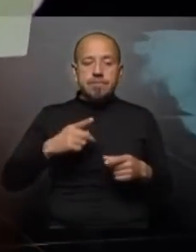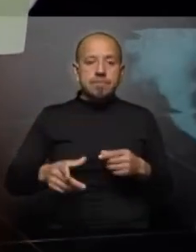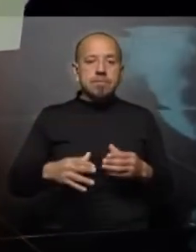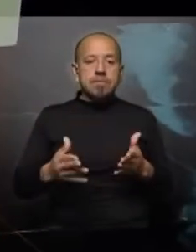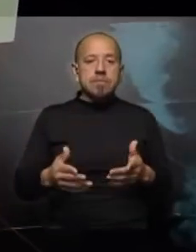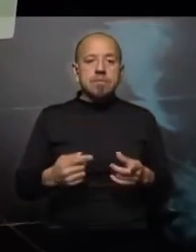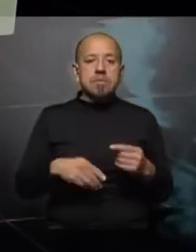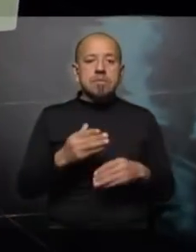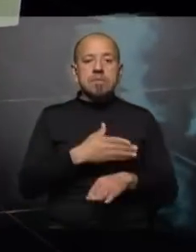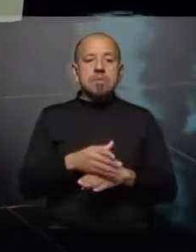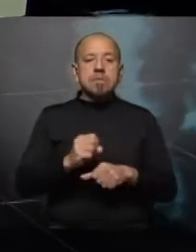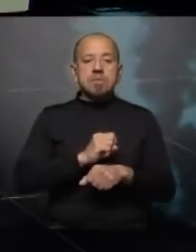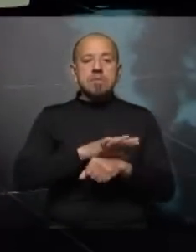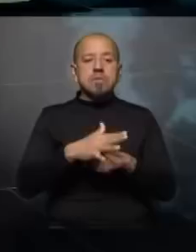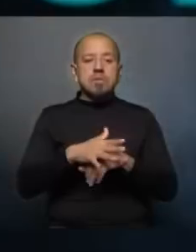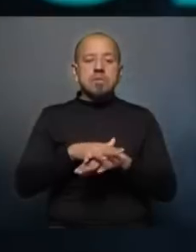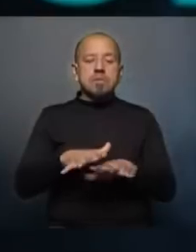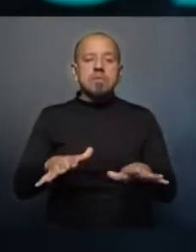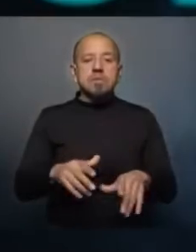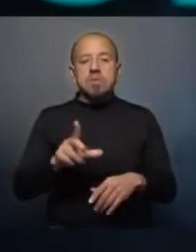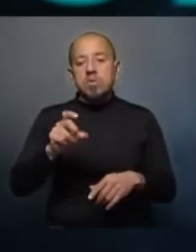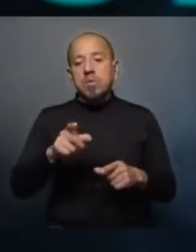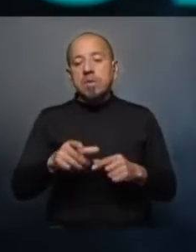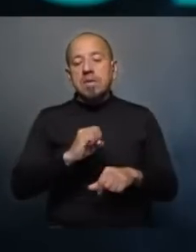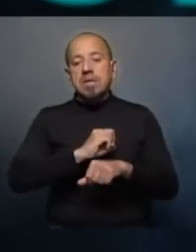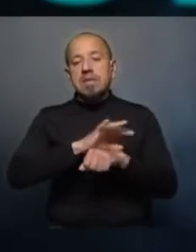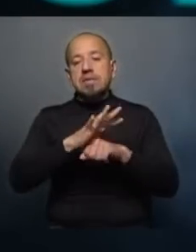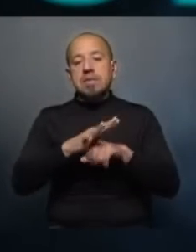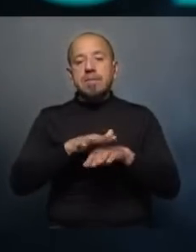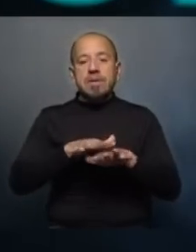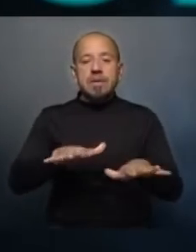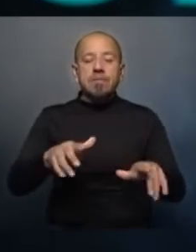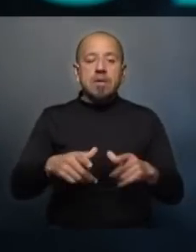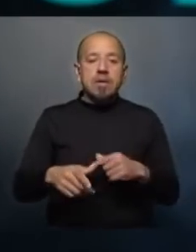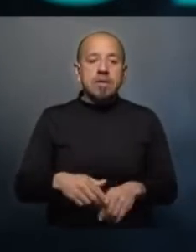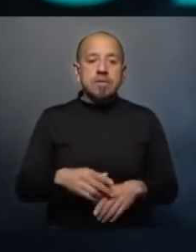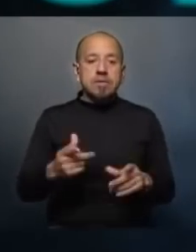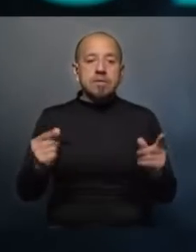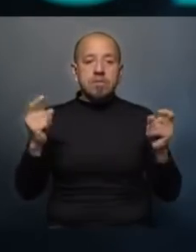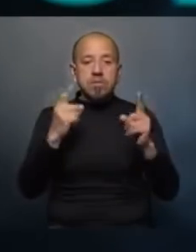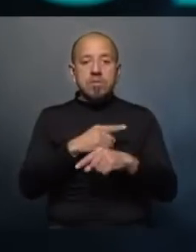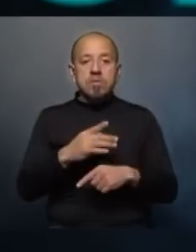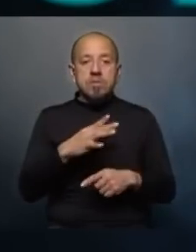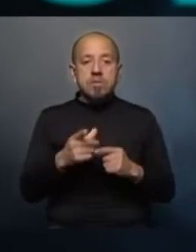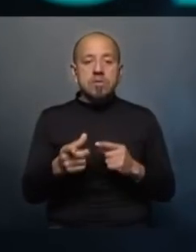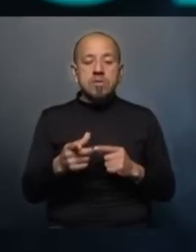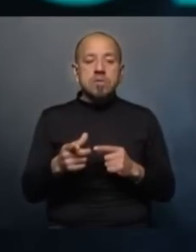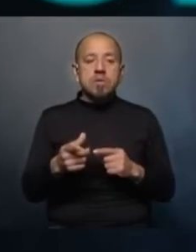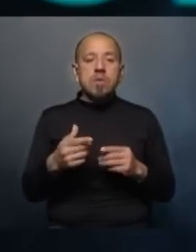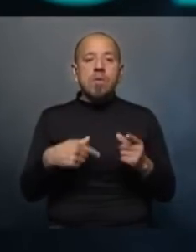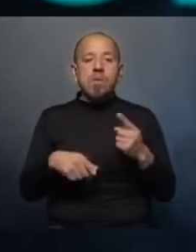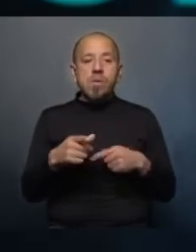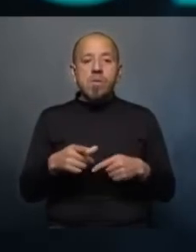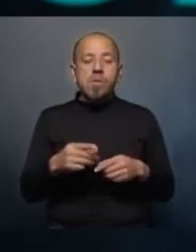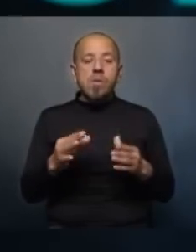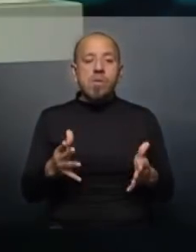después de la pandemia obviamente la pandemia implicó una serie de dificultades para todos que se que se traducen en todos